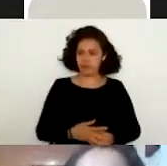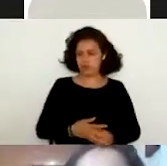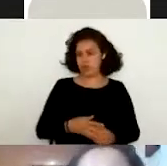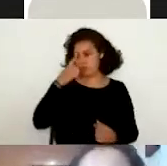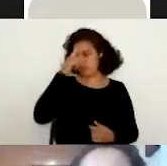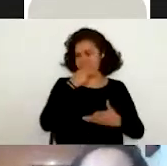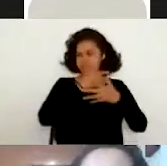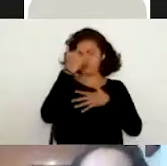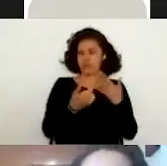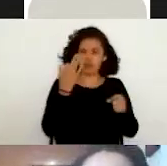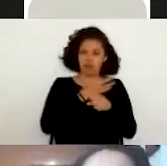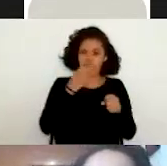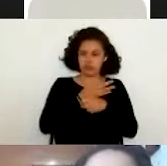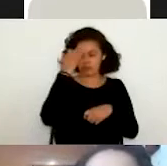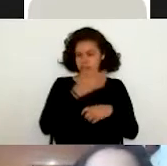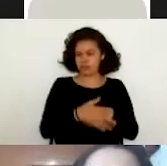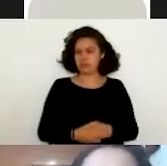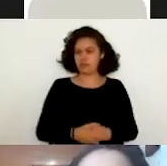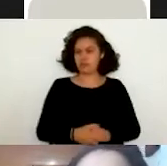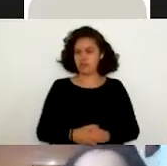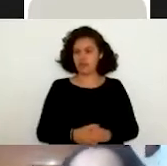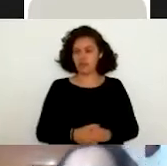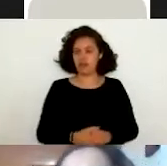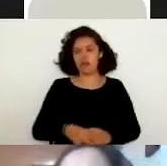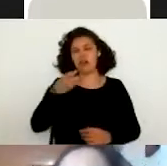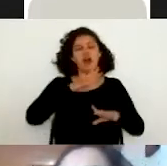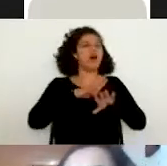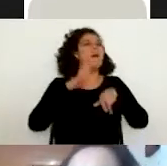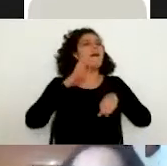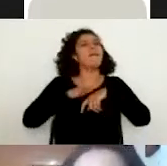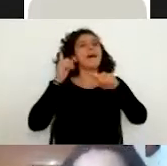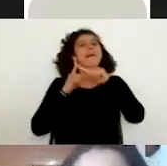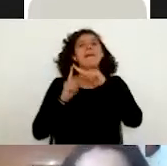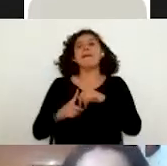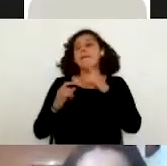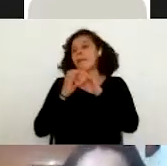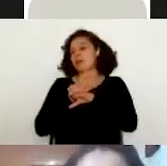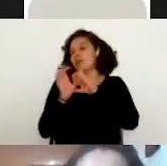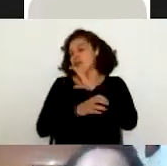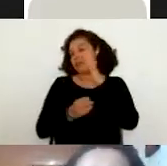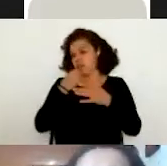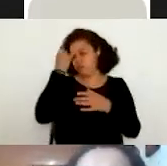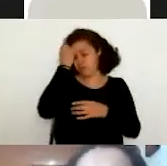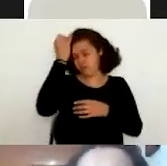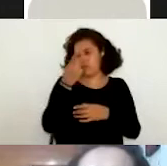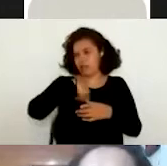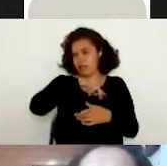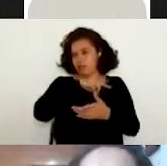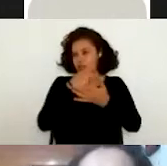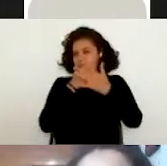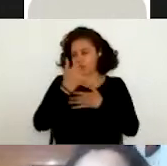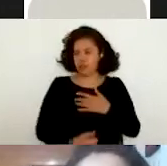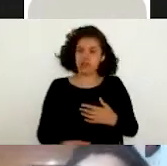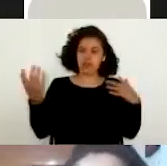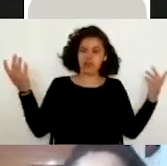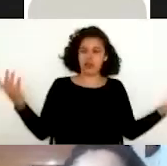esta época. Entonces, ahí tendríamos este plus de la innovación, ¿no? De la creatividad de nuestro proyecto. Y un punto,